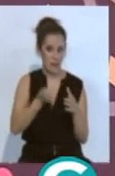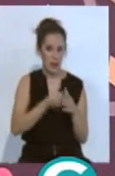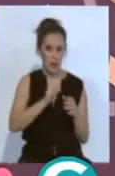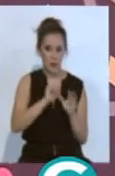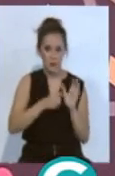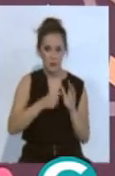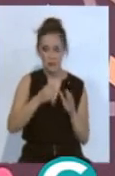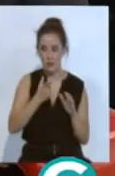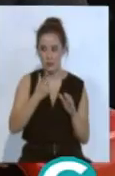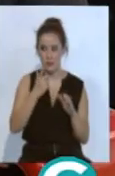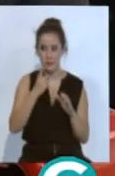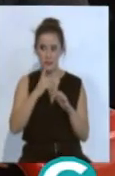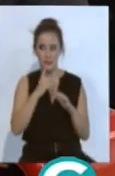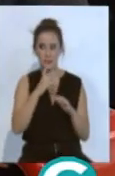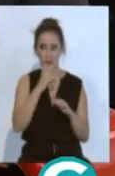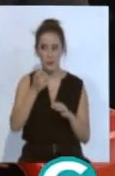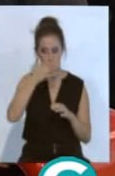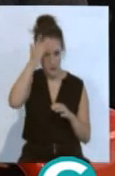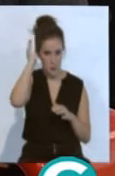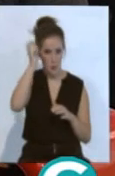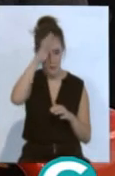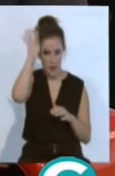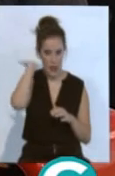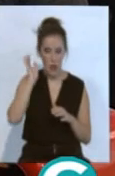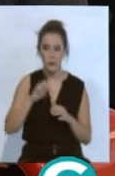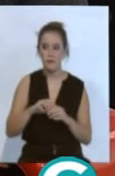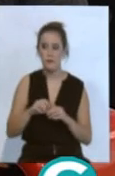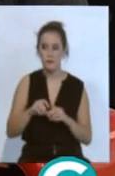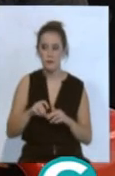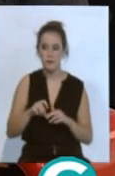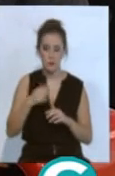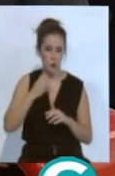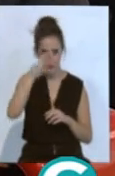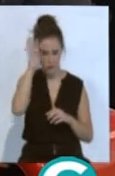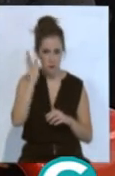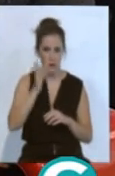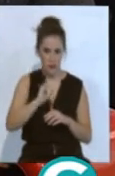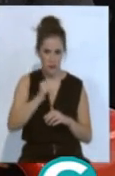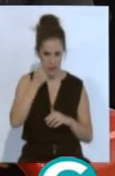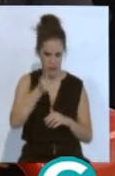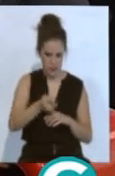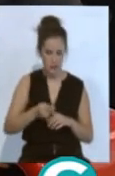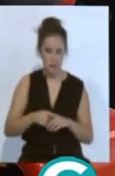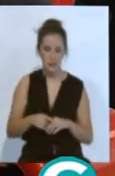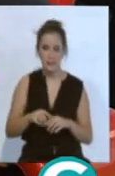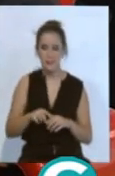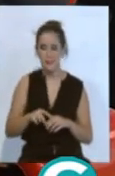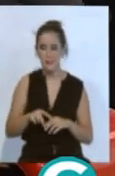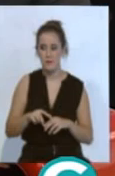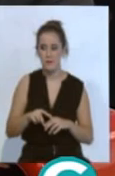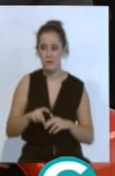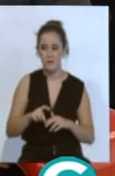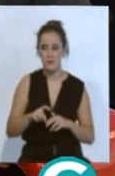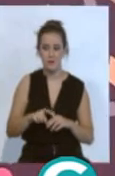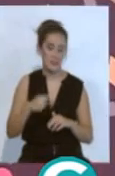yo tenía pelo. Submarino amarillo. ¿Tenía pelo? Claro. Bueno, tiene el gorrito, ¿no? Me no, parece, yo tenía no sé, pelo ¿sí? ahí. Sí. Vamos a